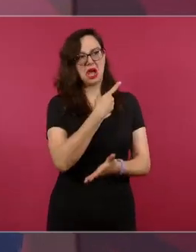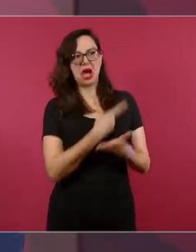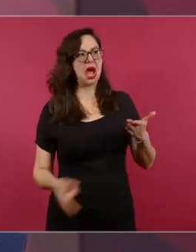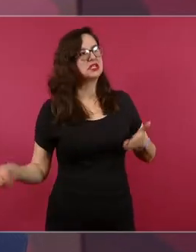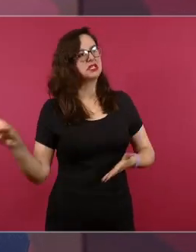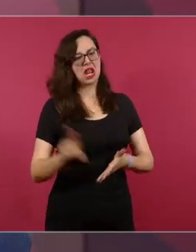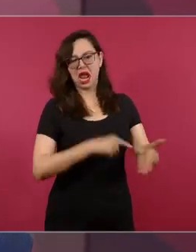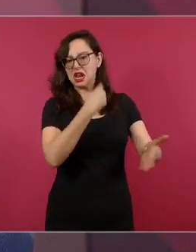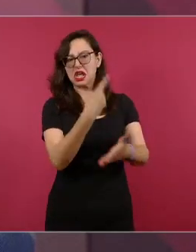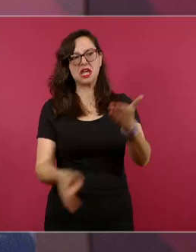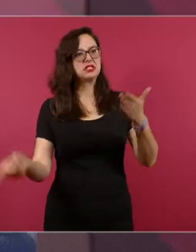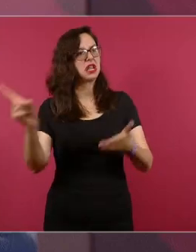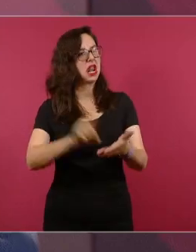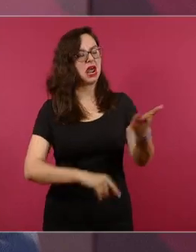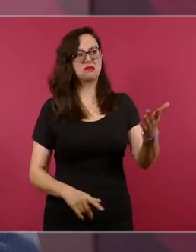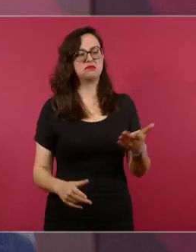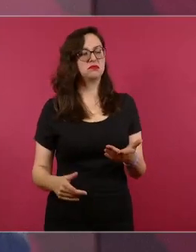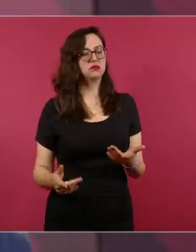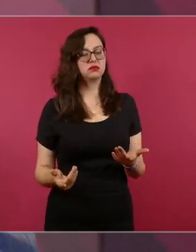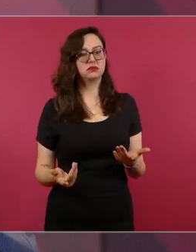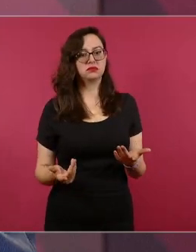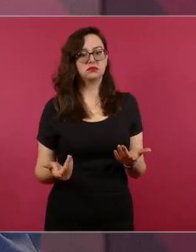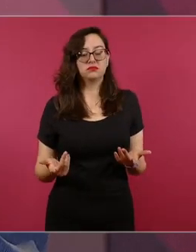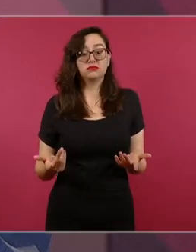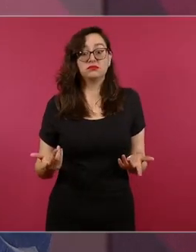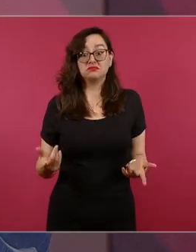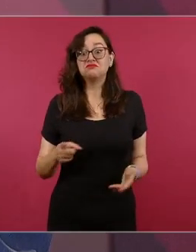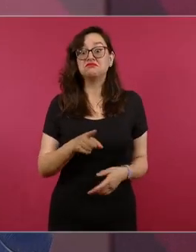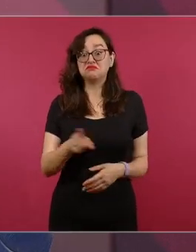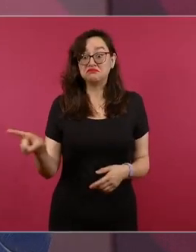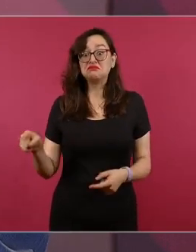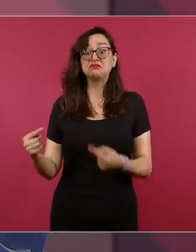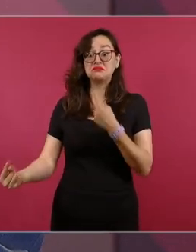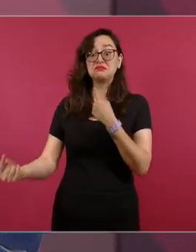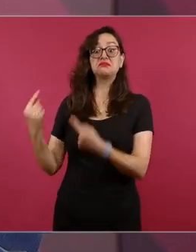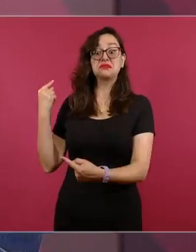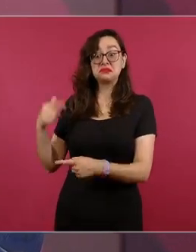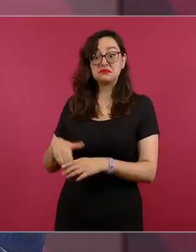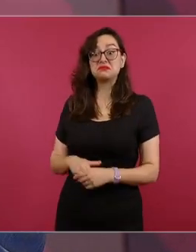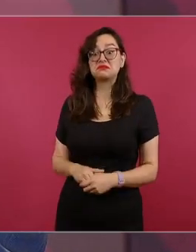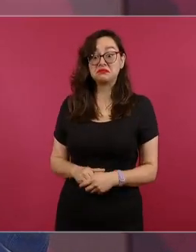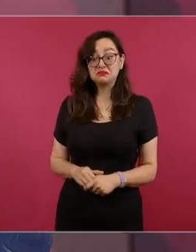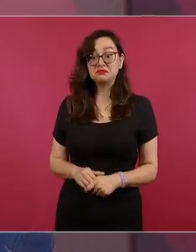que me quedé corto,